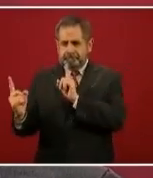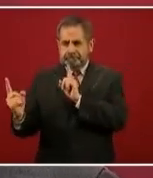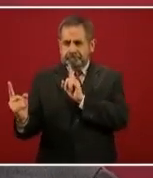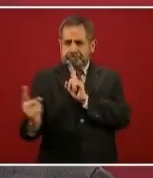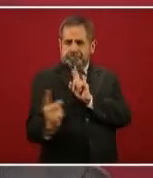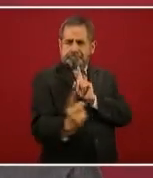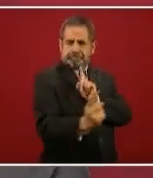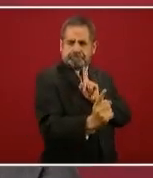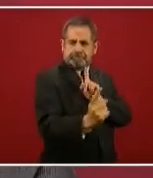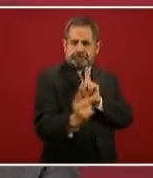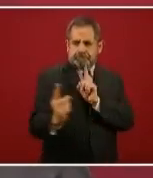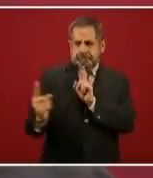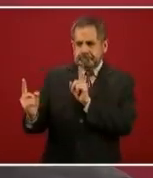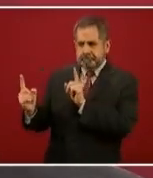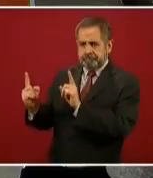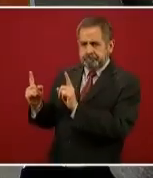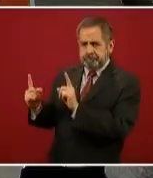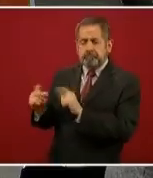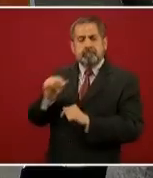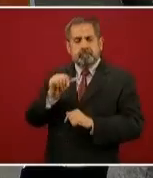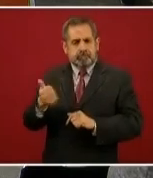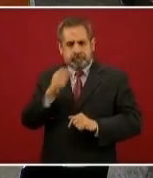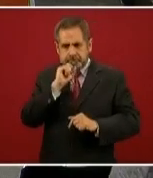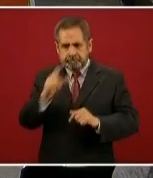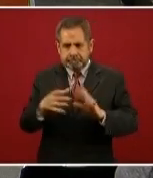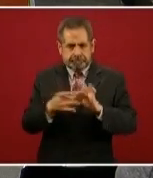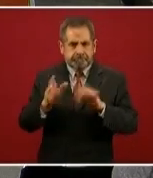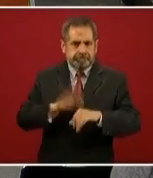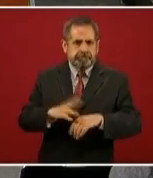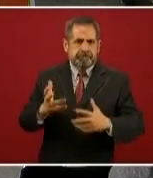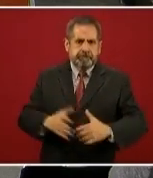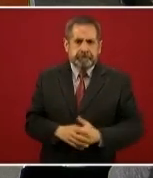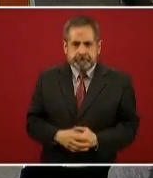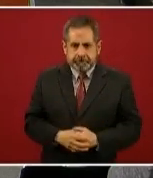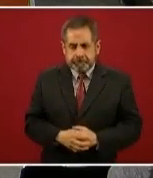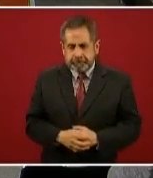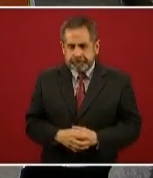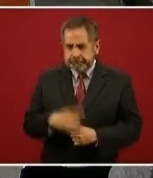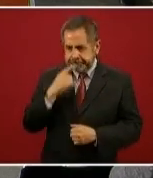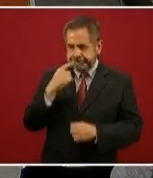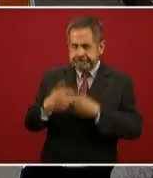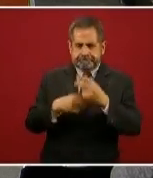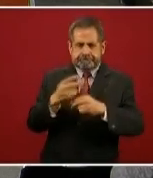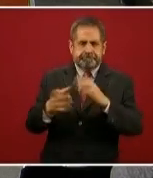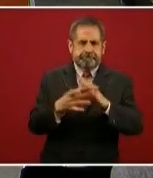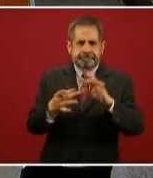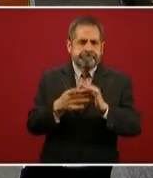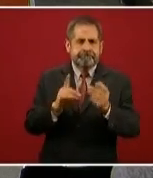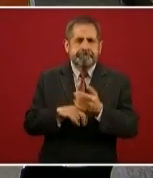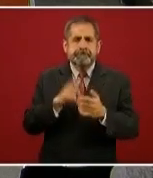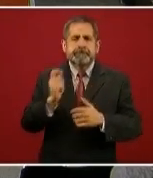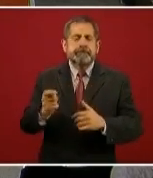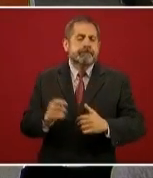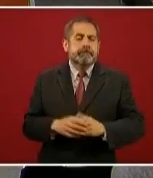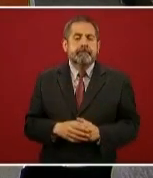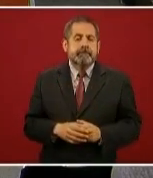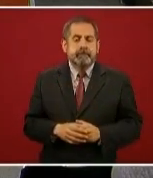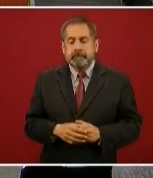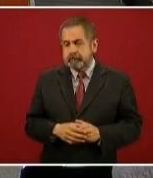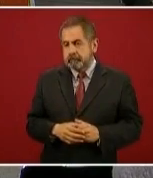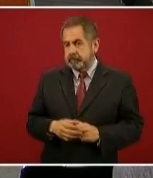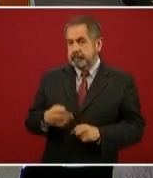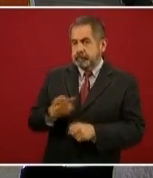tenemos la Jornada Nacional de Sana Distancia. En la siguiente diapositiva resumimos las intervenciones masivas que